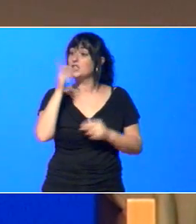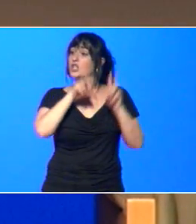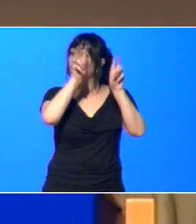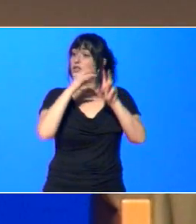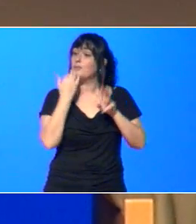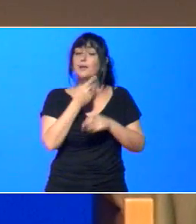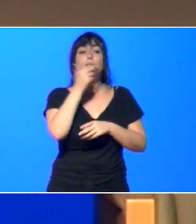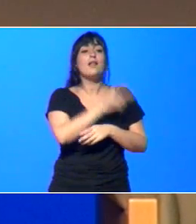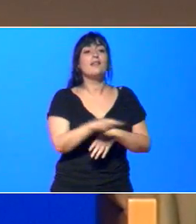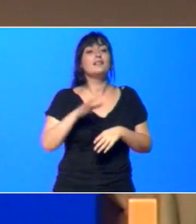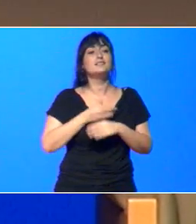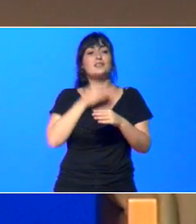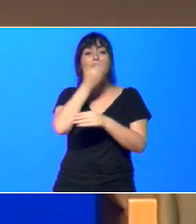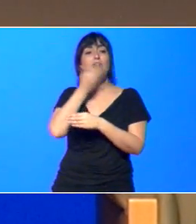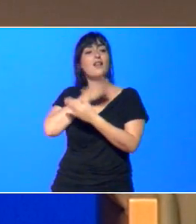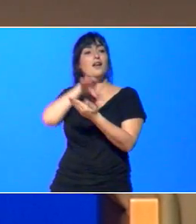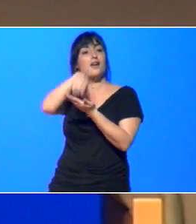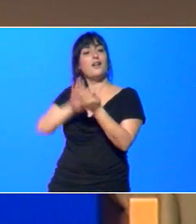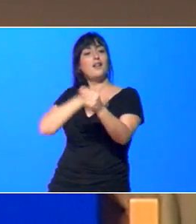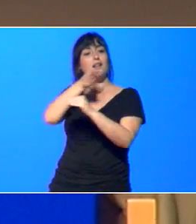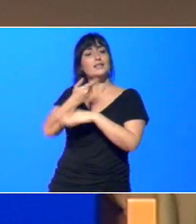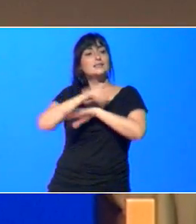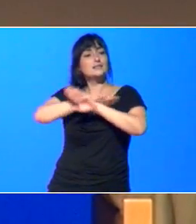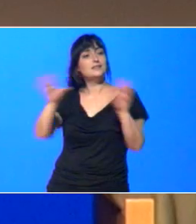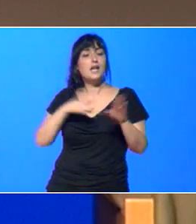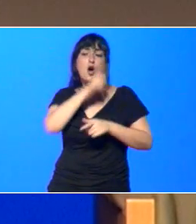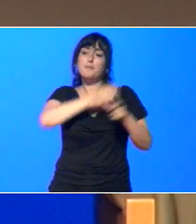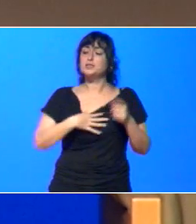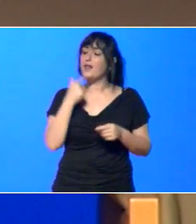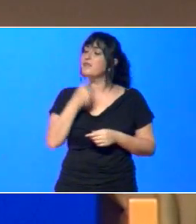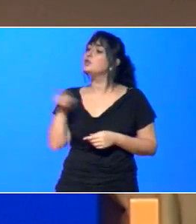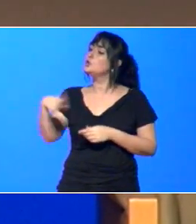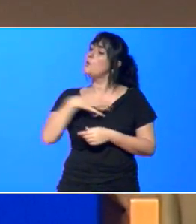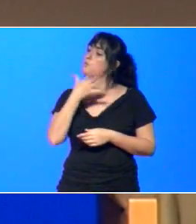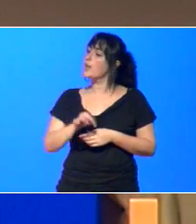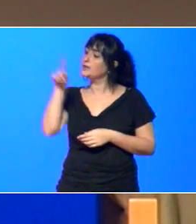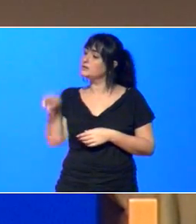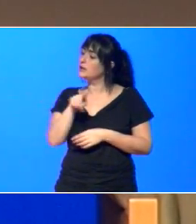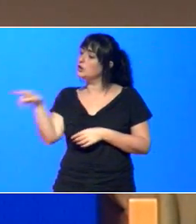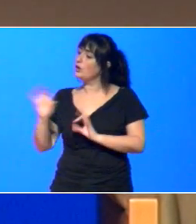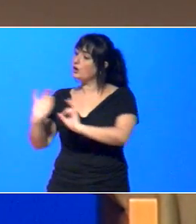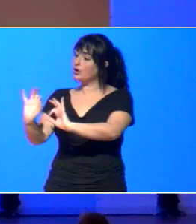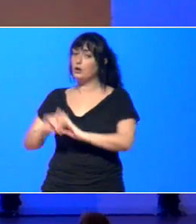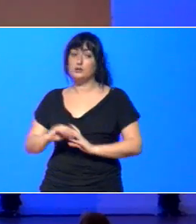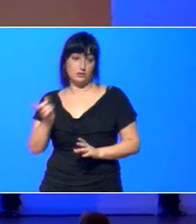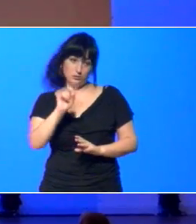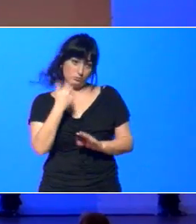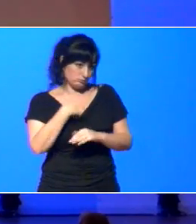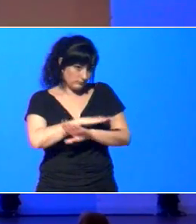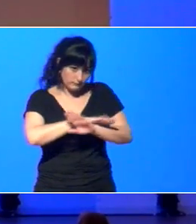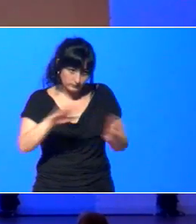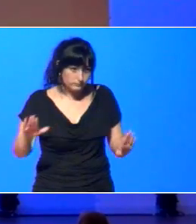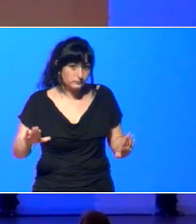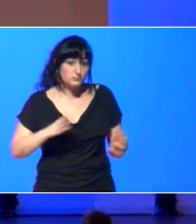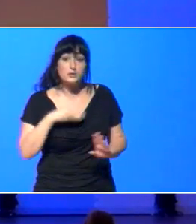a las escuelas y haya alguien que diga si puede entrar o no puede entrar. Eso no, ya no cuadra en este esquema. Es lo mismo que